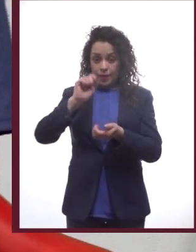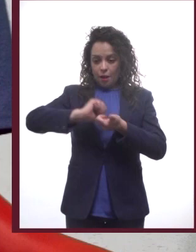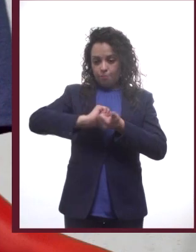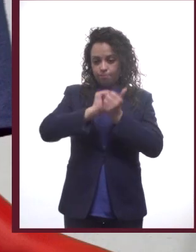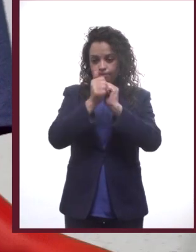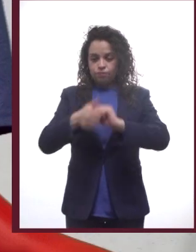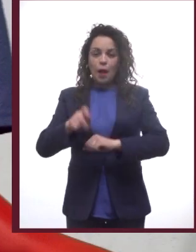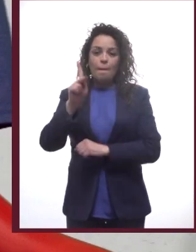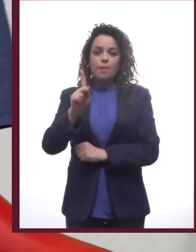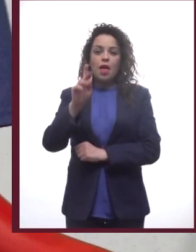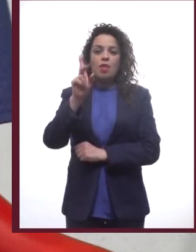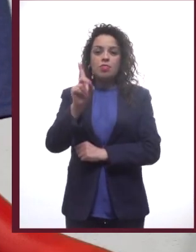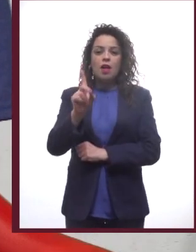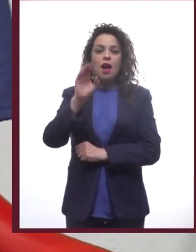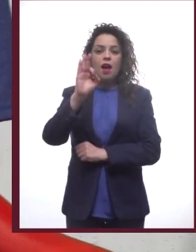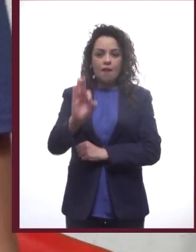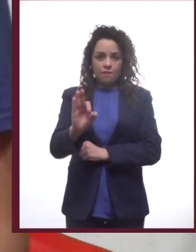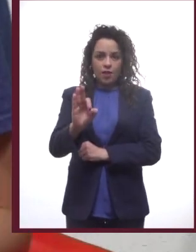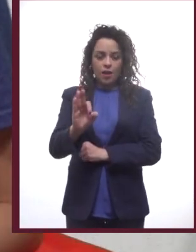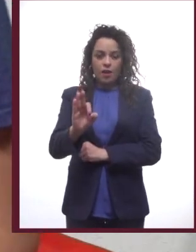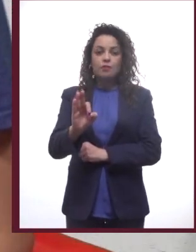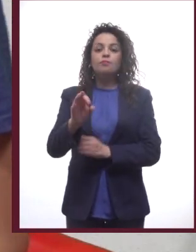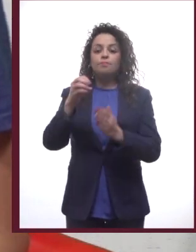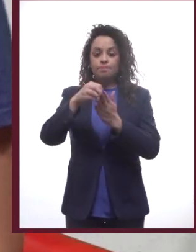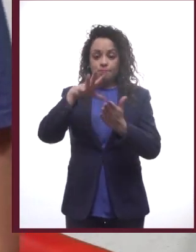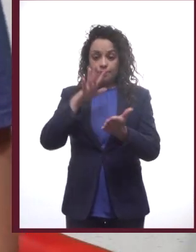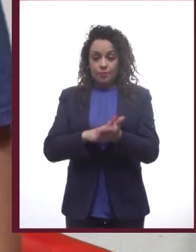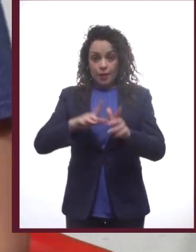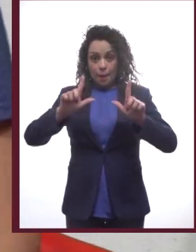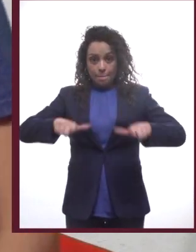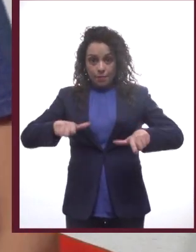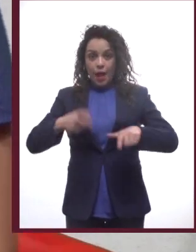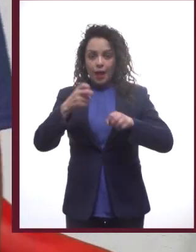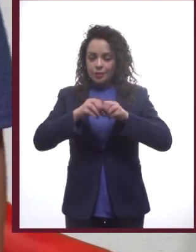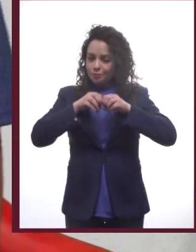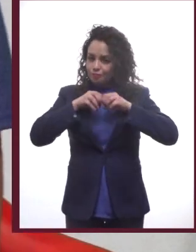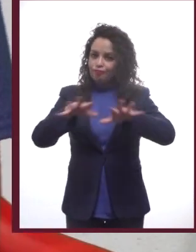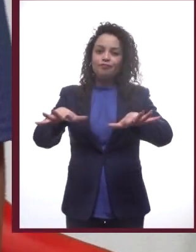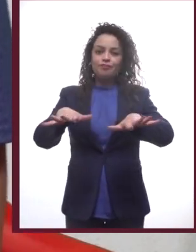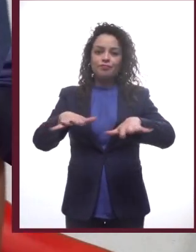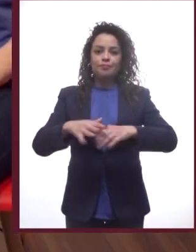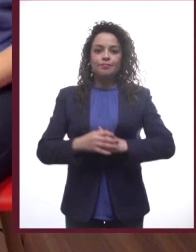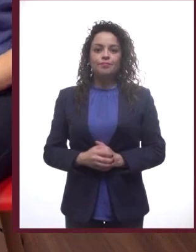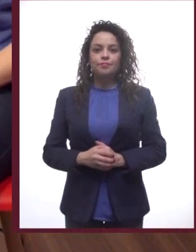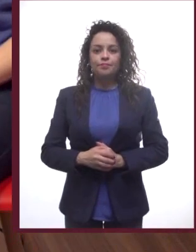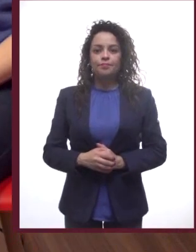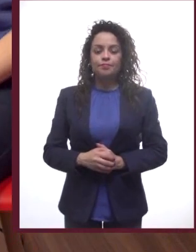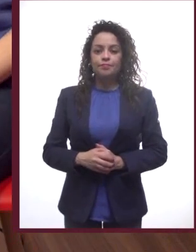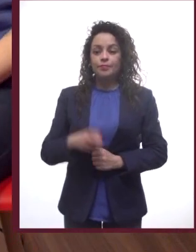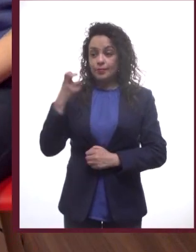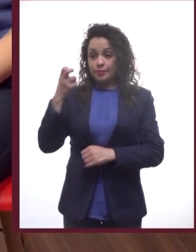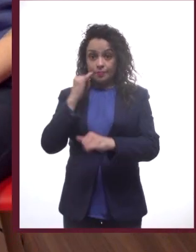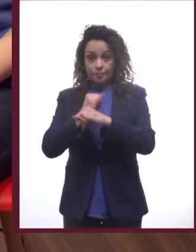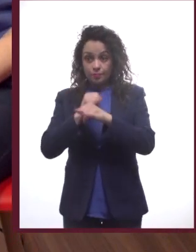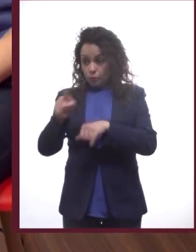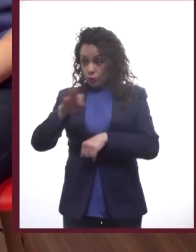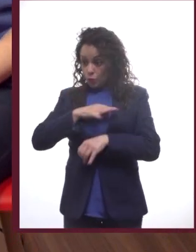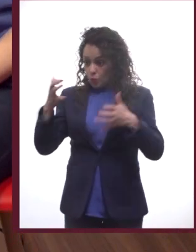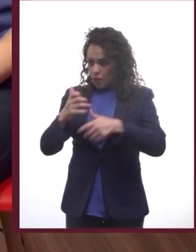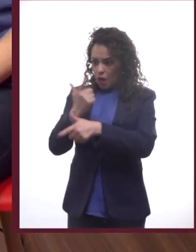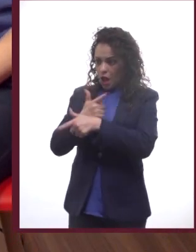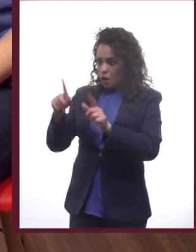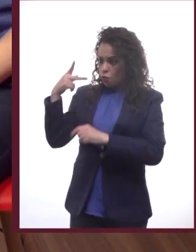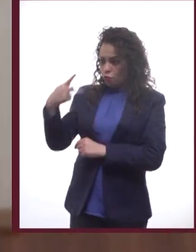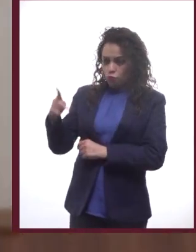de procesador de textos en PDF, registrarte en la plataforma y publicar. Así como puedes publicar en línea por tu